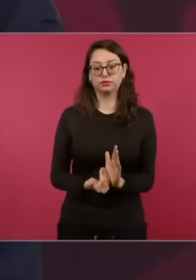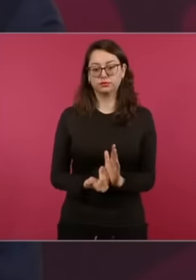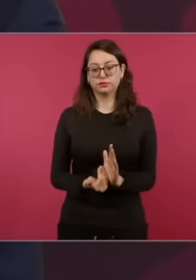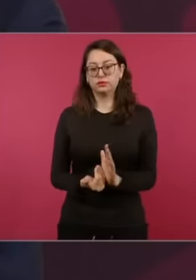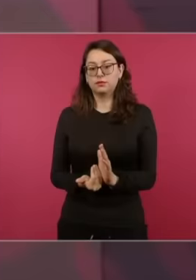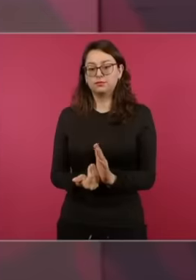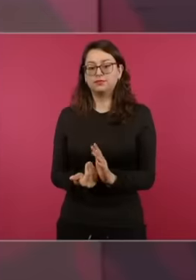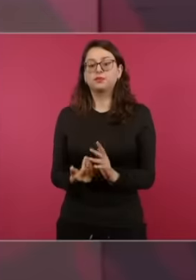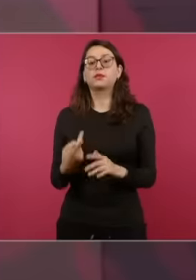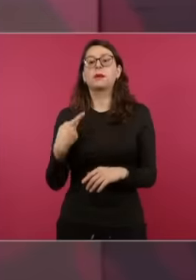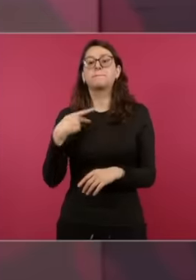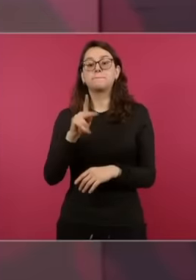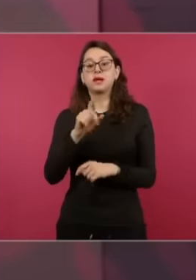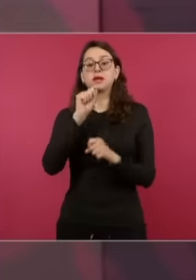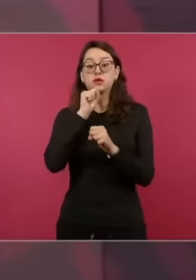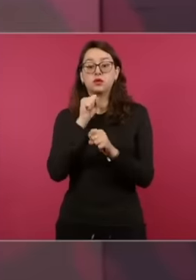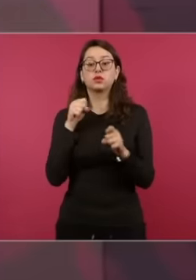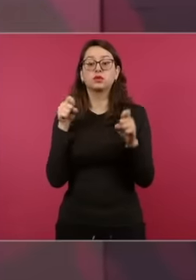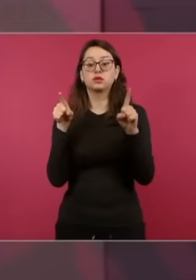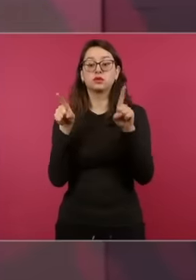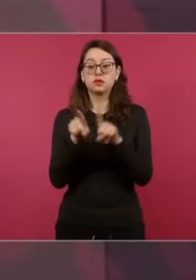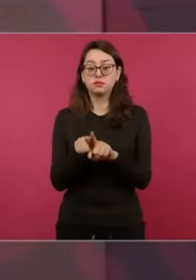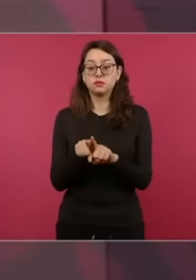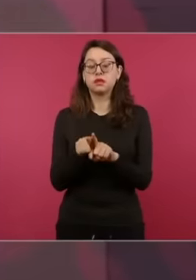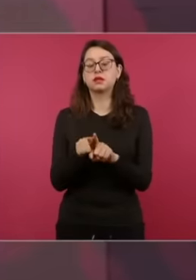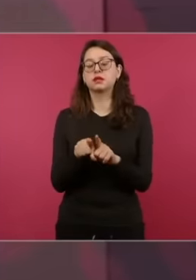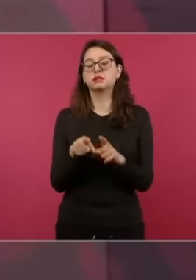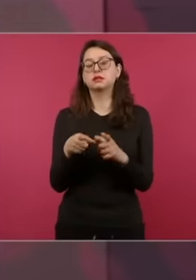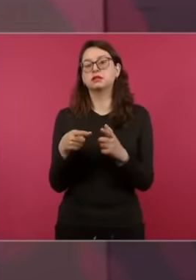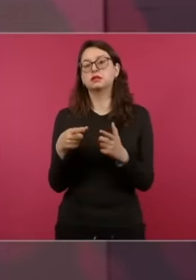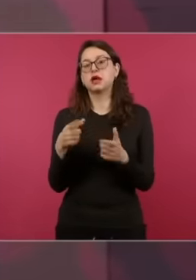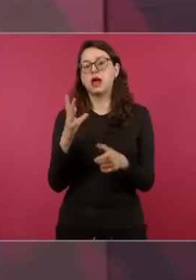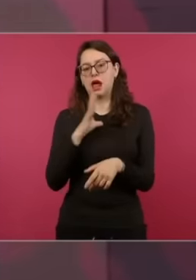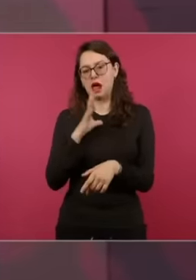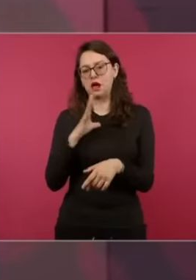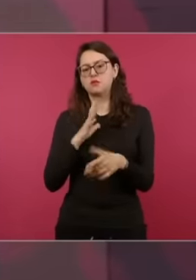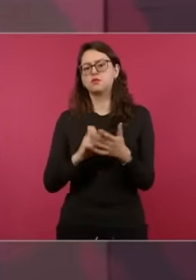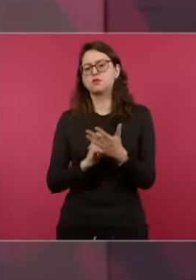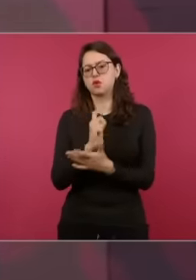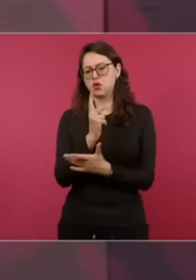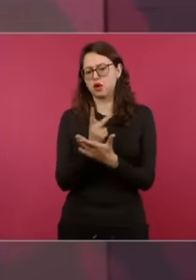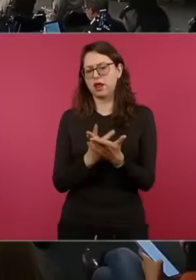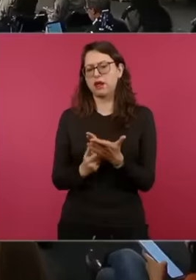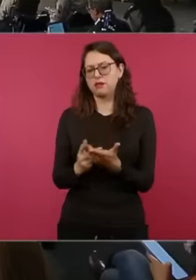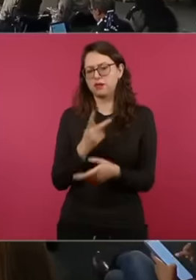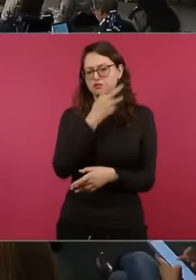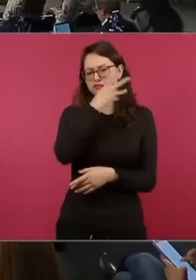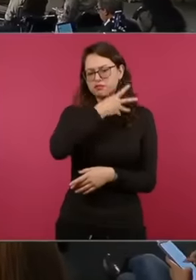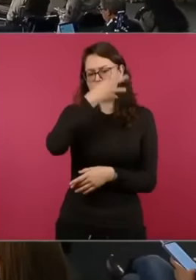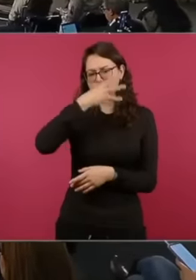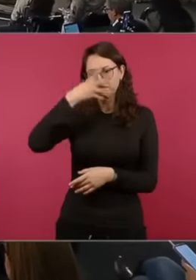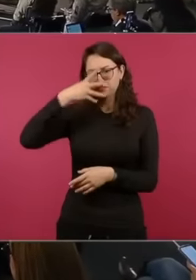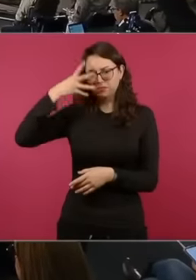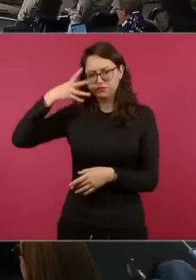la entrega de visas